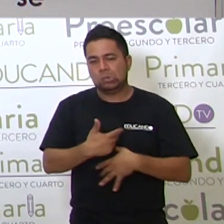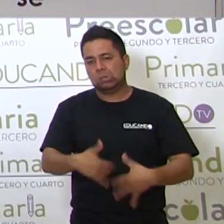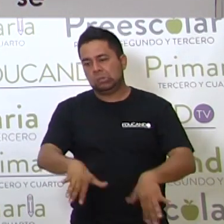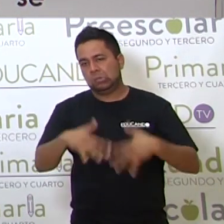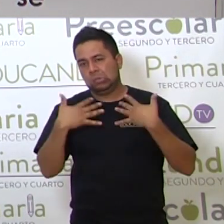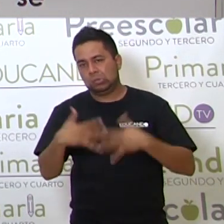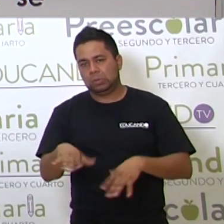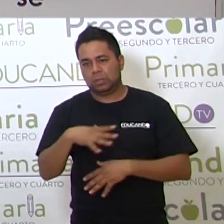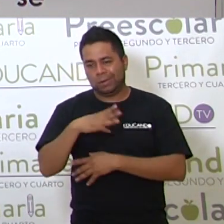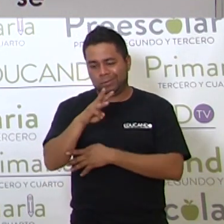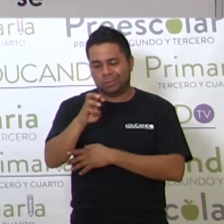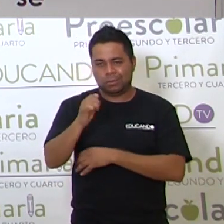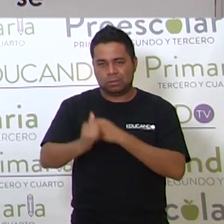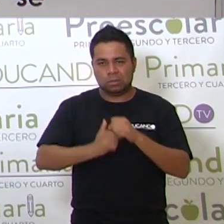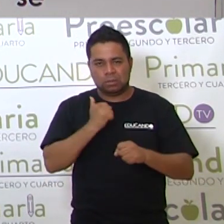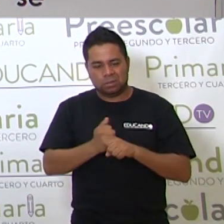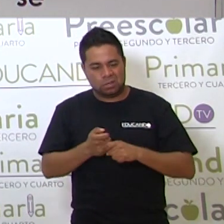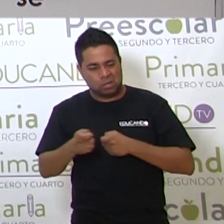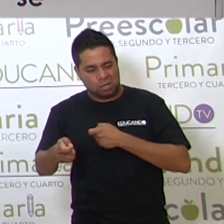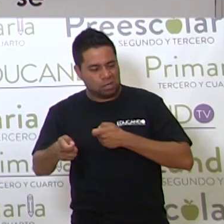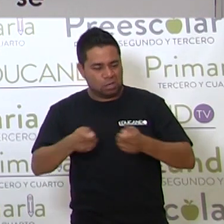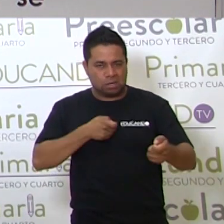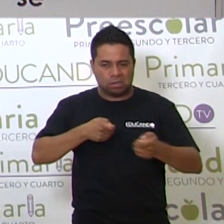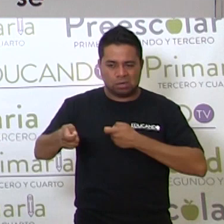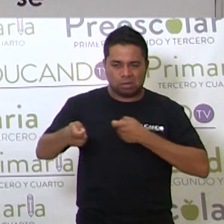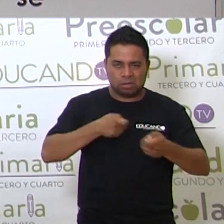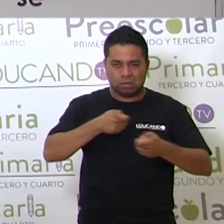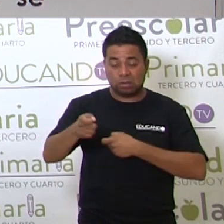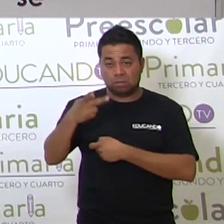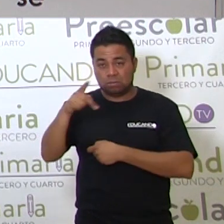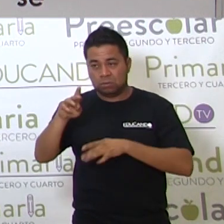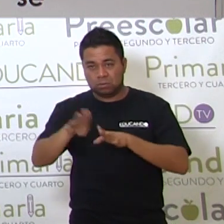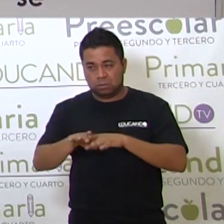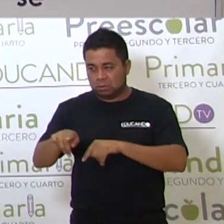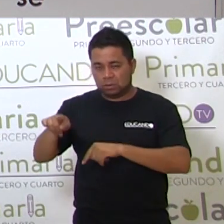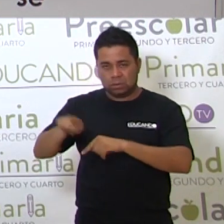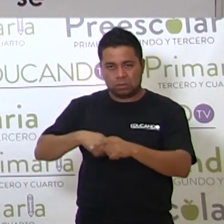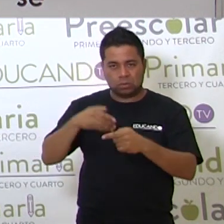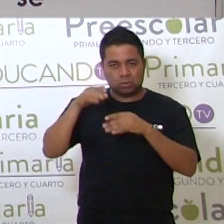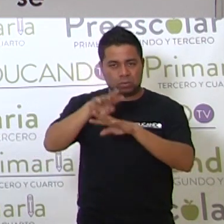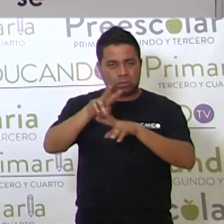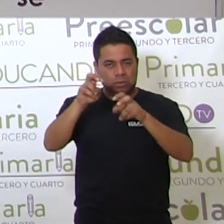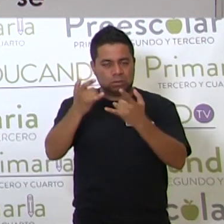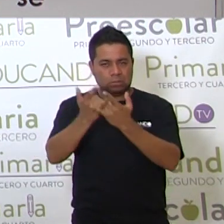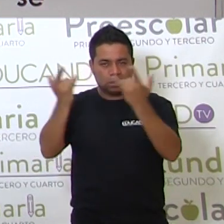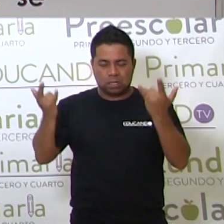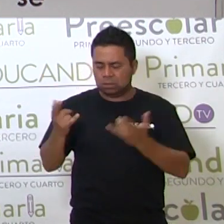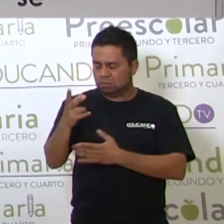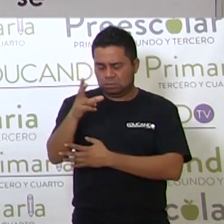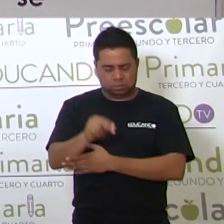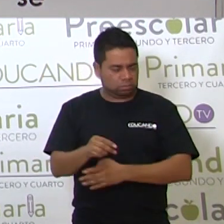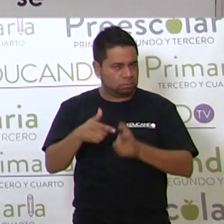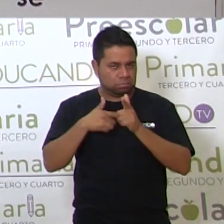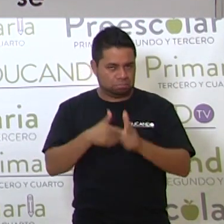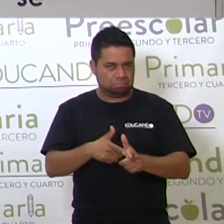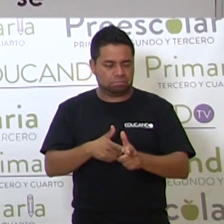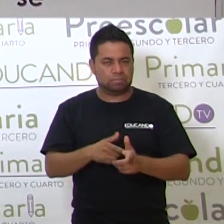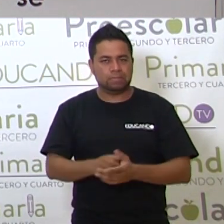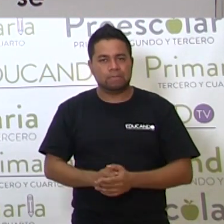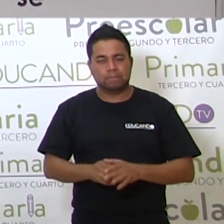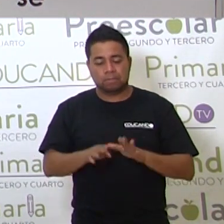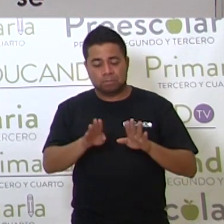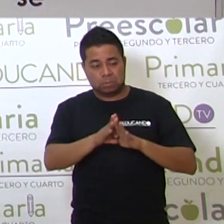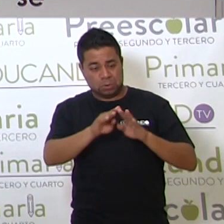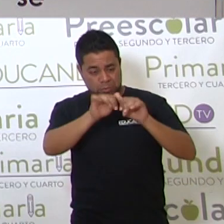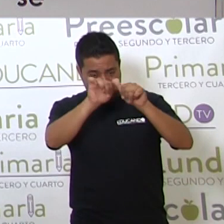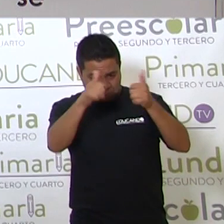300 años de dominio, pero no modificó el sentido del arte ligado a la religión. La mayoría del